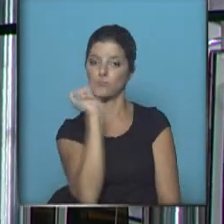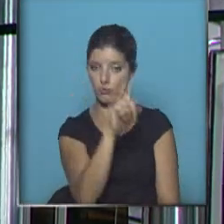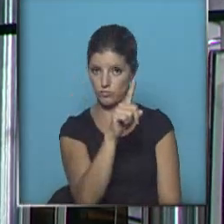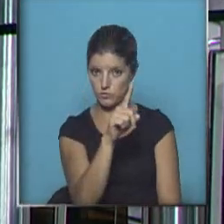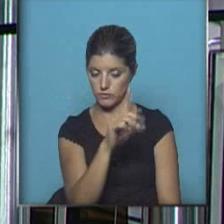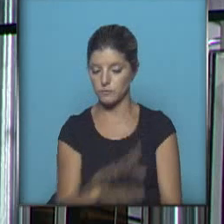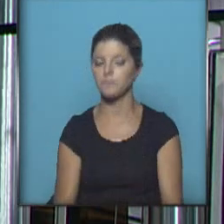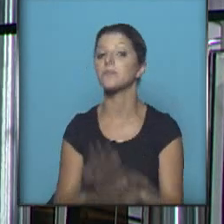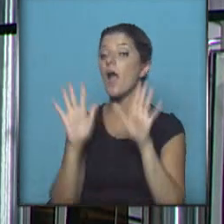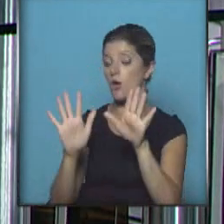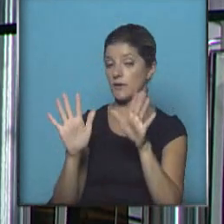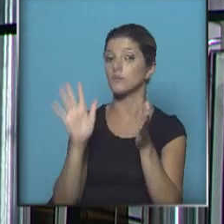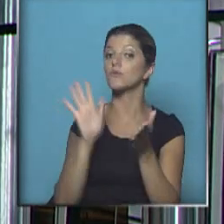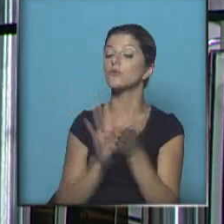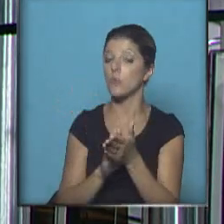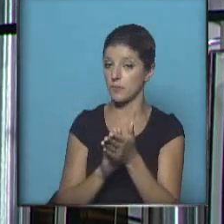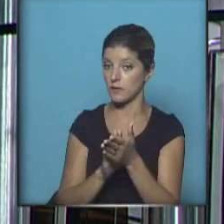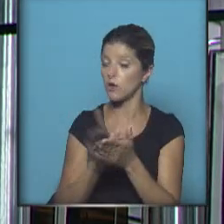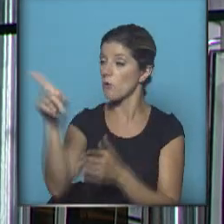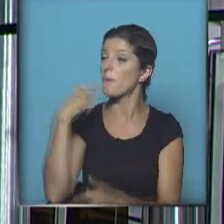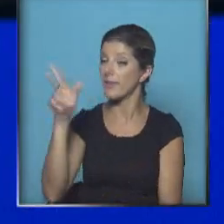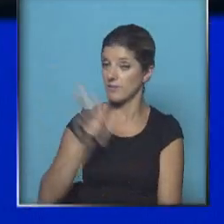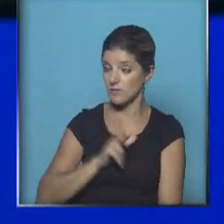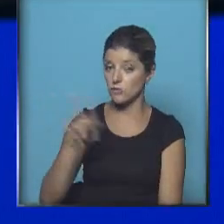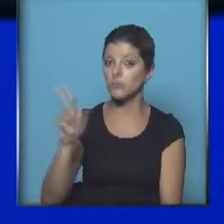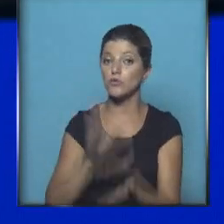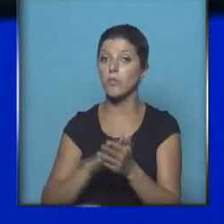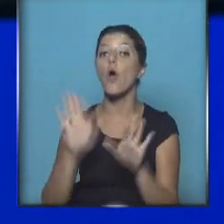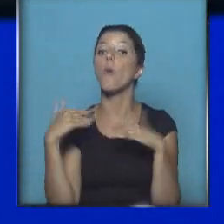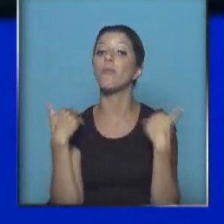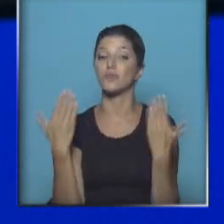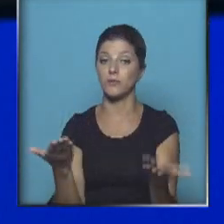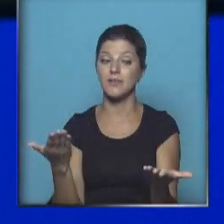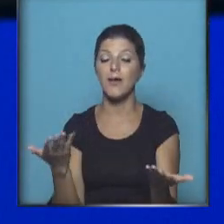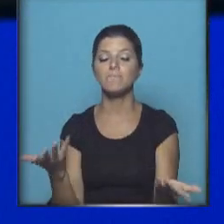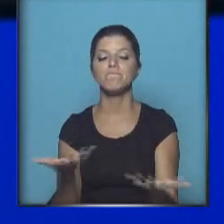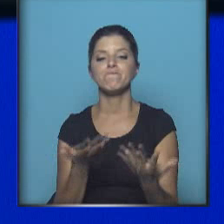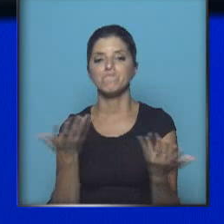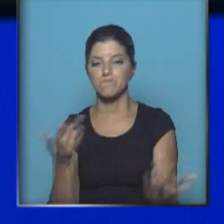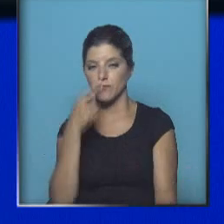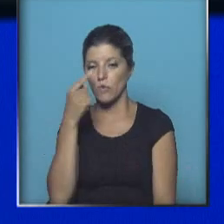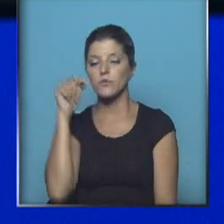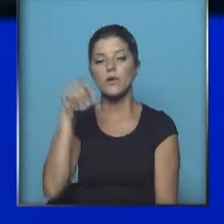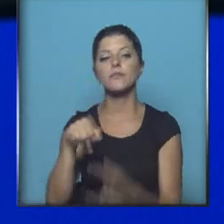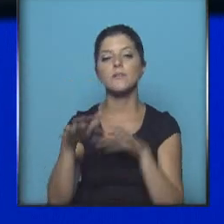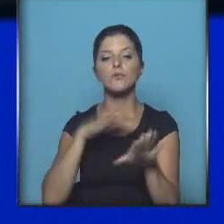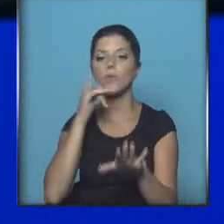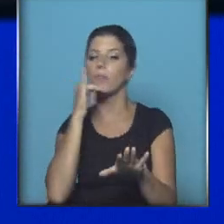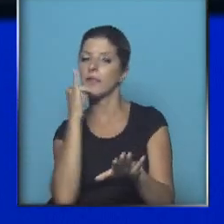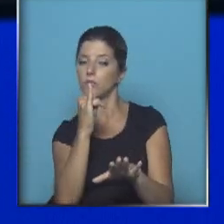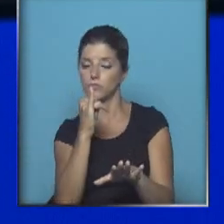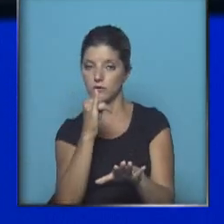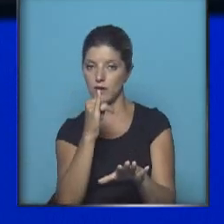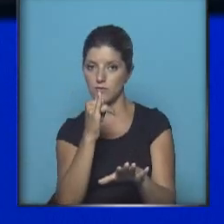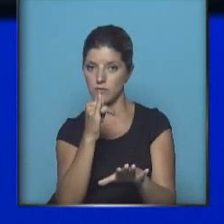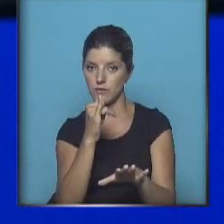Ahora, respecto de la oportunidad, que vos me preguntás de la oportunidad, es curioso que esta denuncia se presente